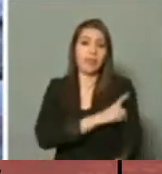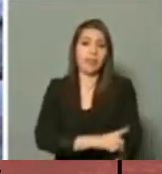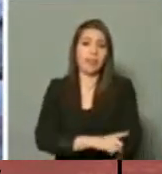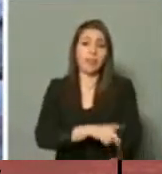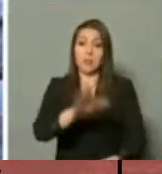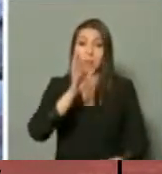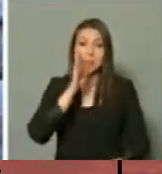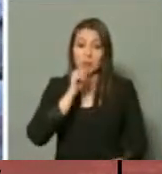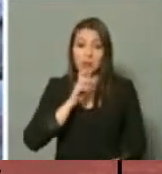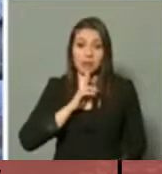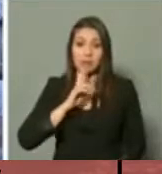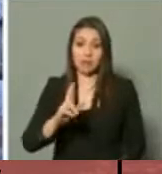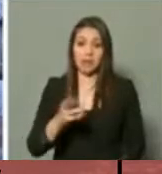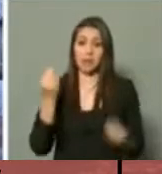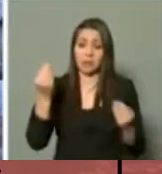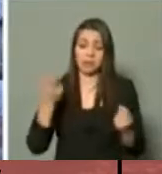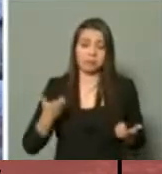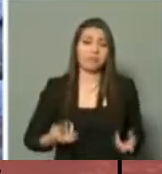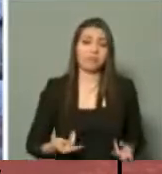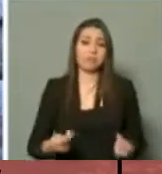puedes contestar porque ha habido mucho desfalco.